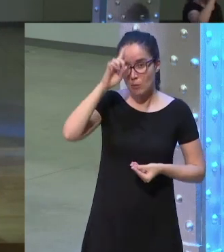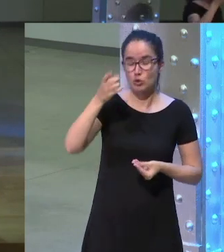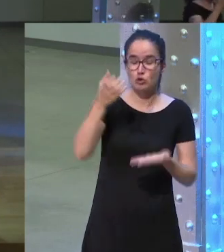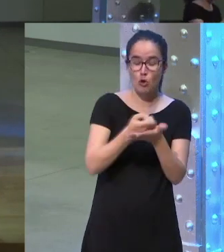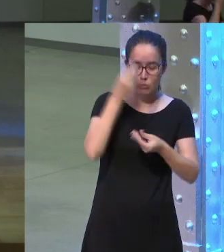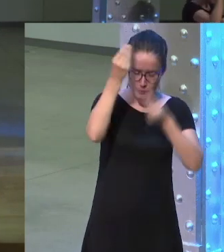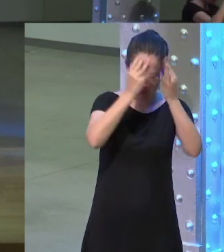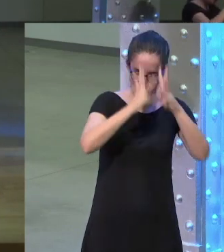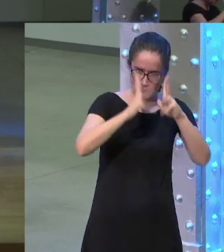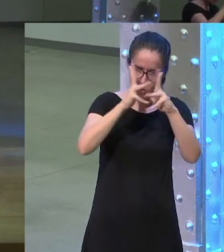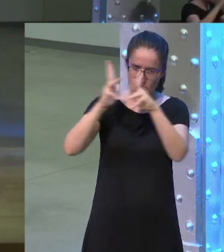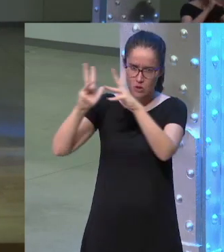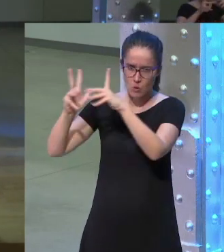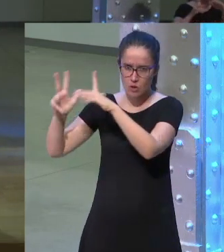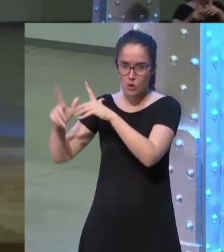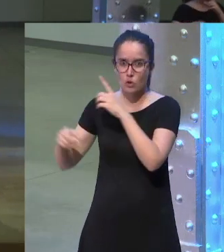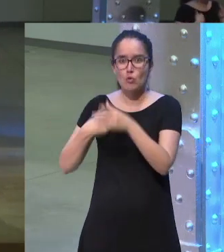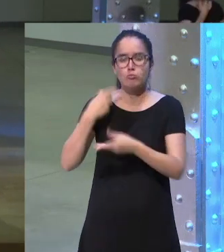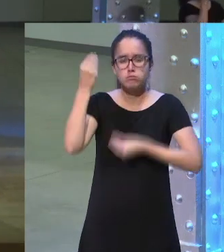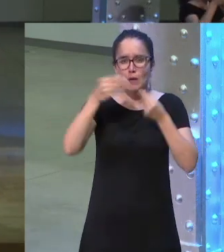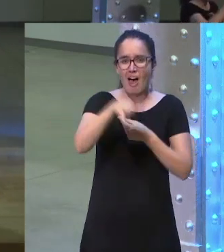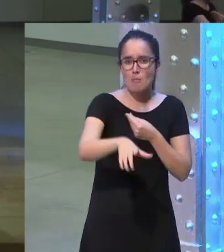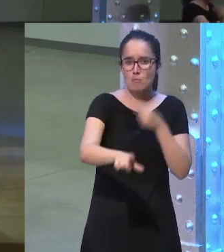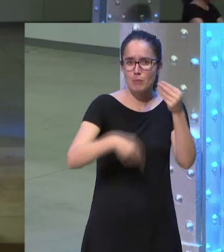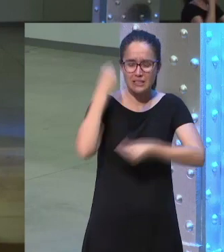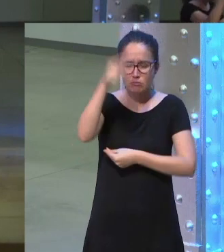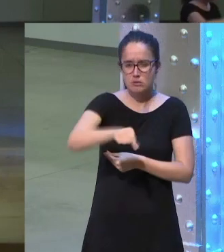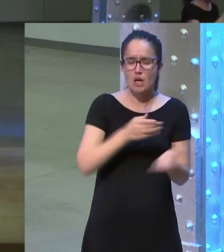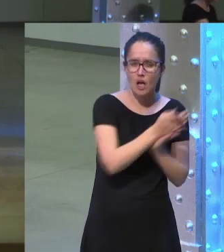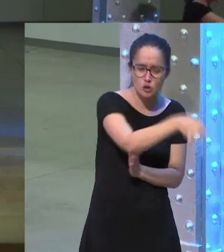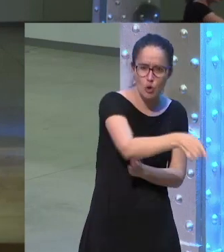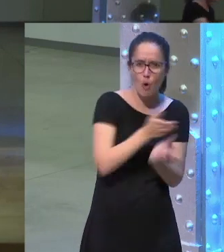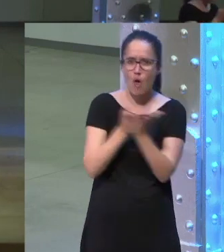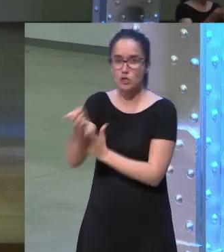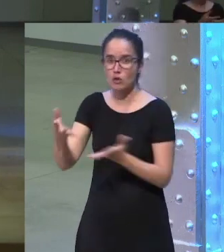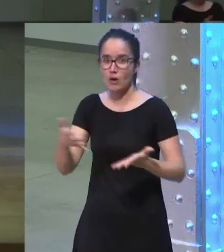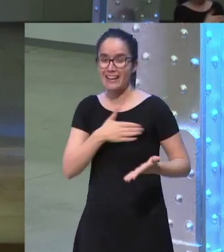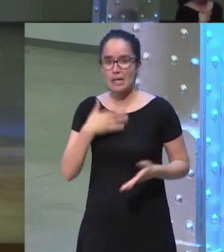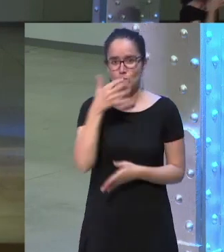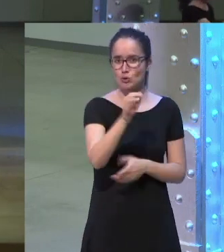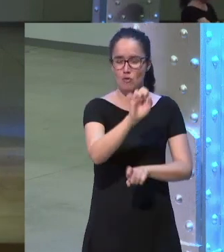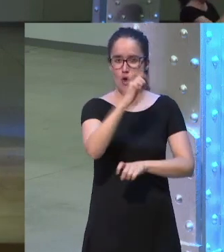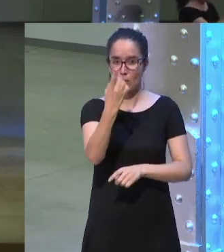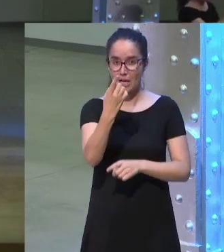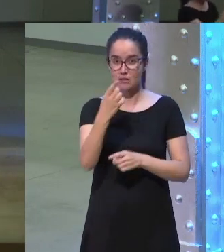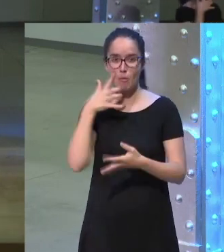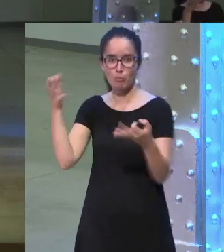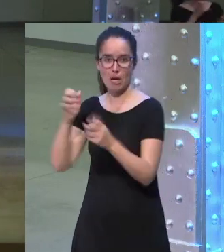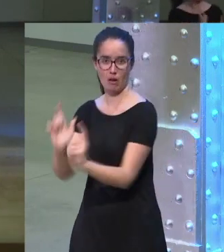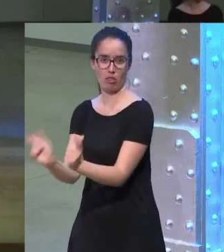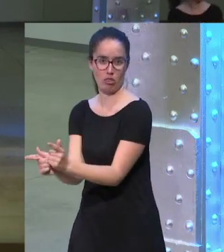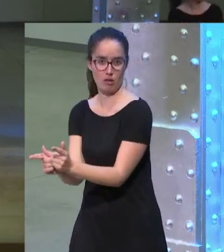rato haciendo cuentas de matemáticas, cada vez que tú vas a tomar una decisión quieres maximizar los beneficios y minimizar los